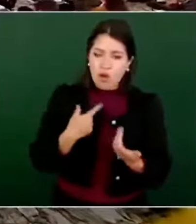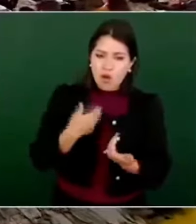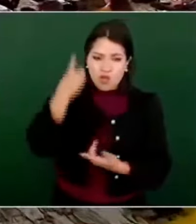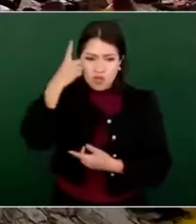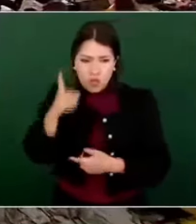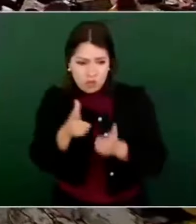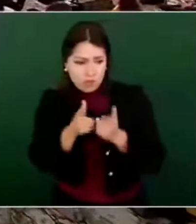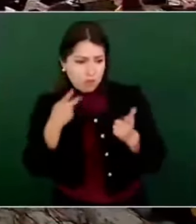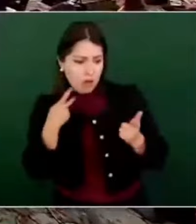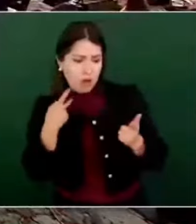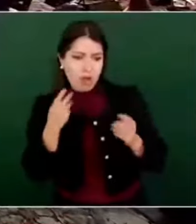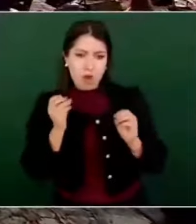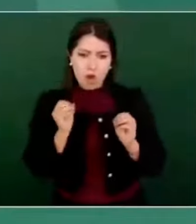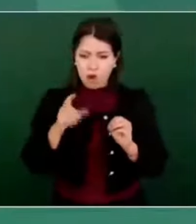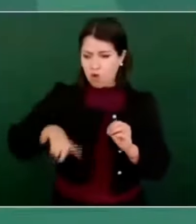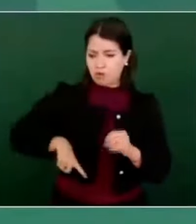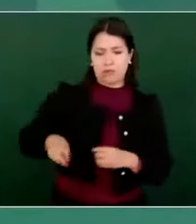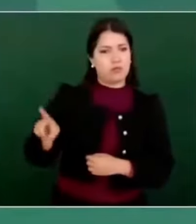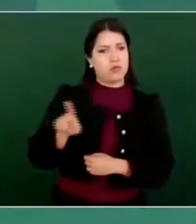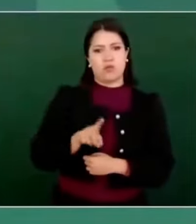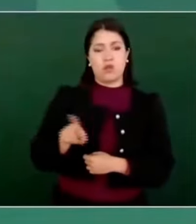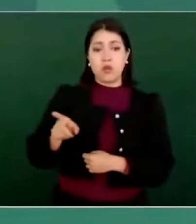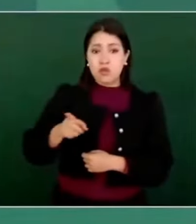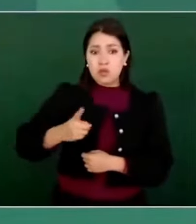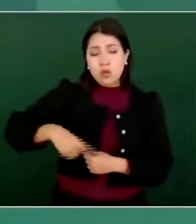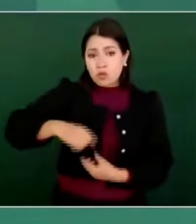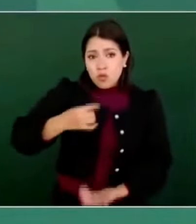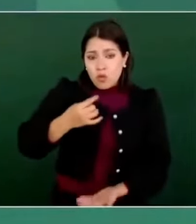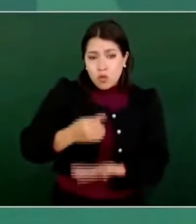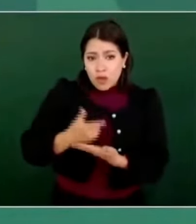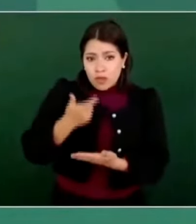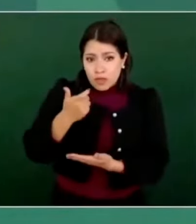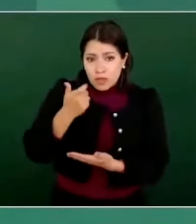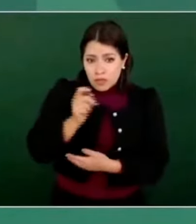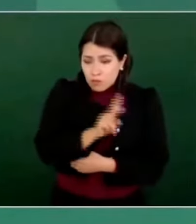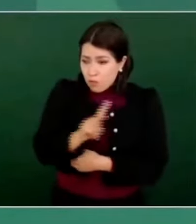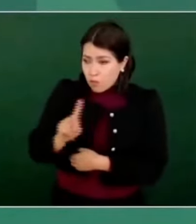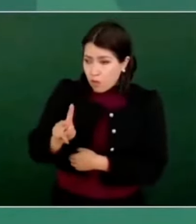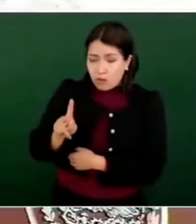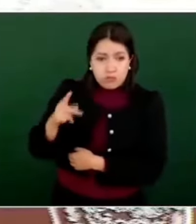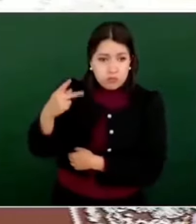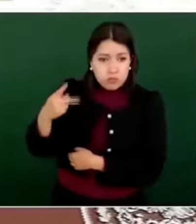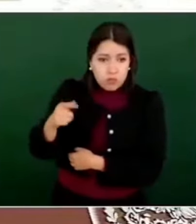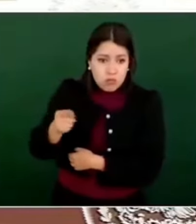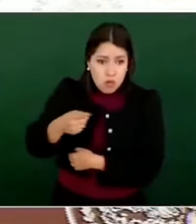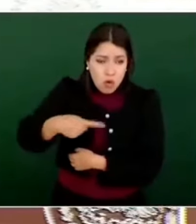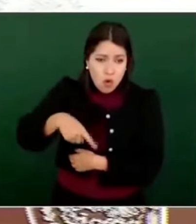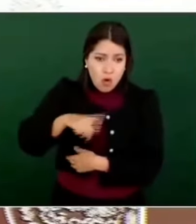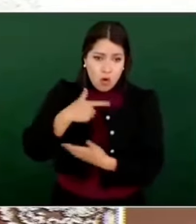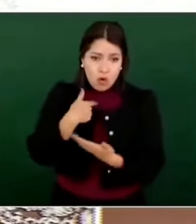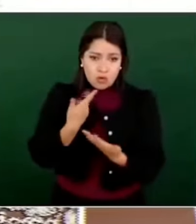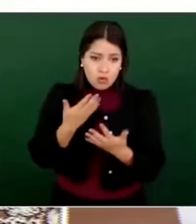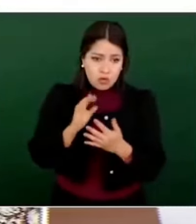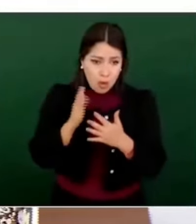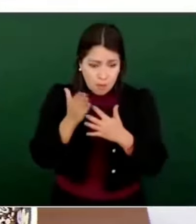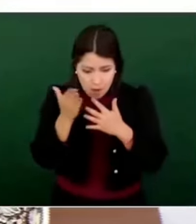Nosotros somos simplemente administradores de los dineros del pueblo y este Por qué no pones la